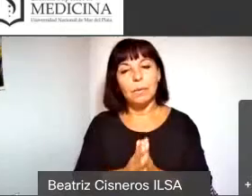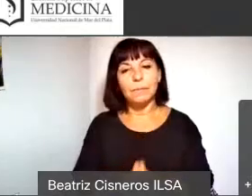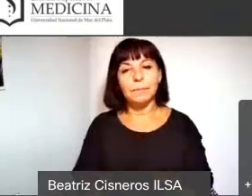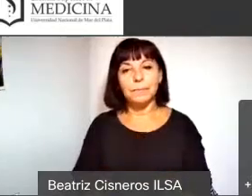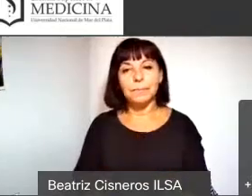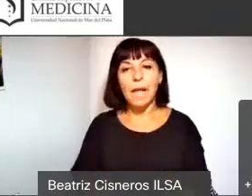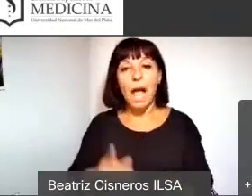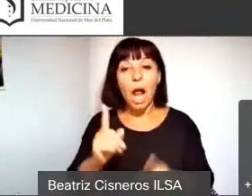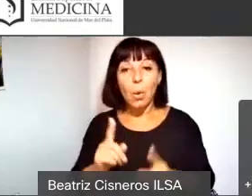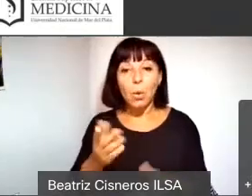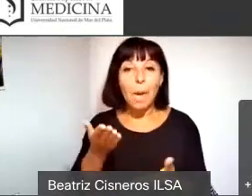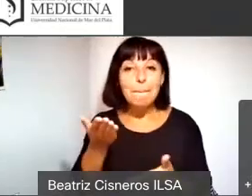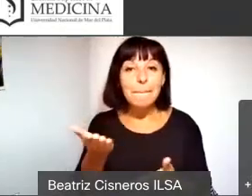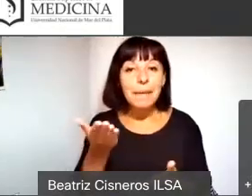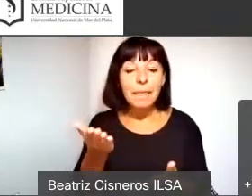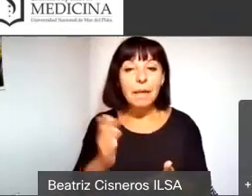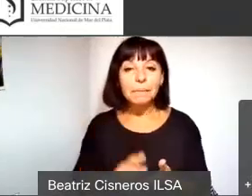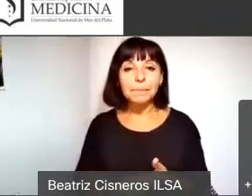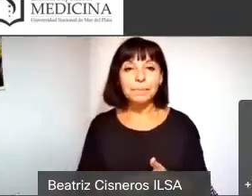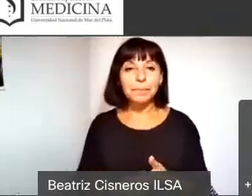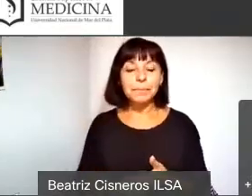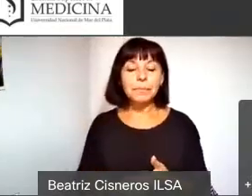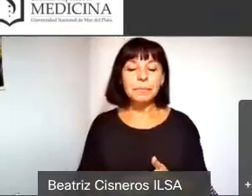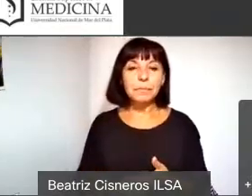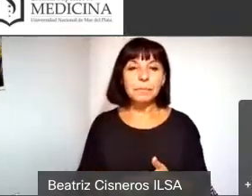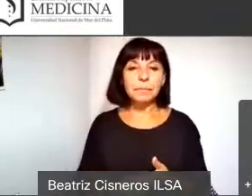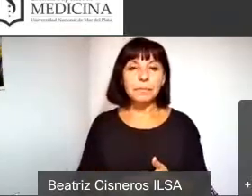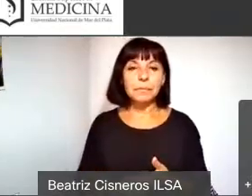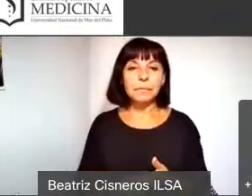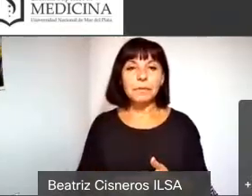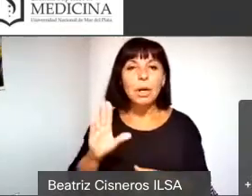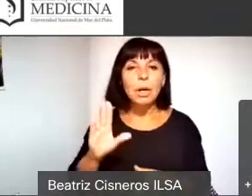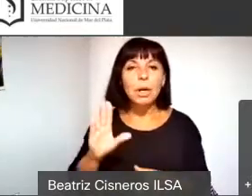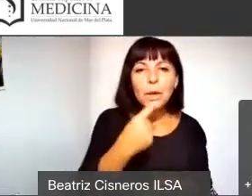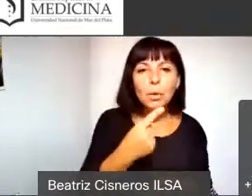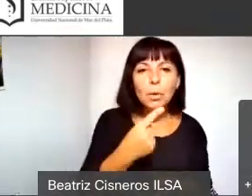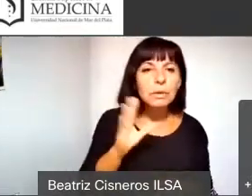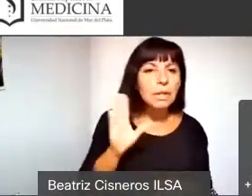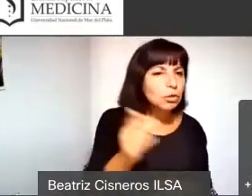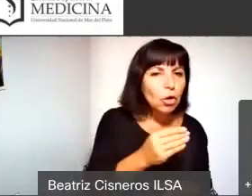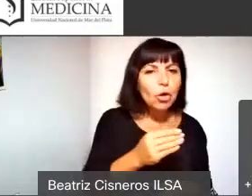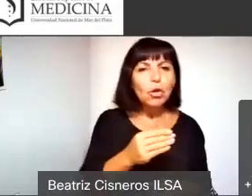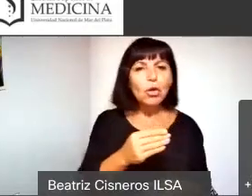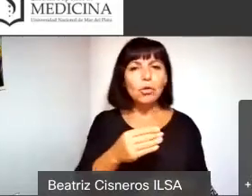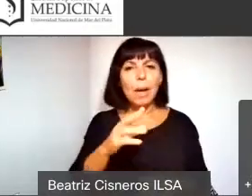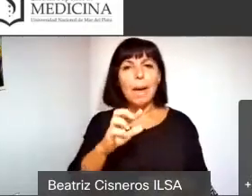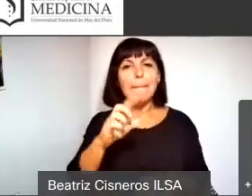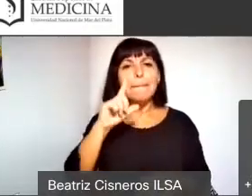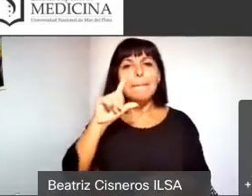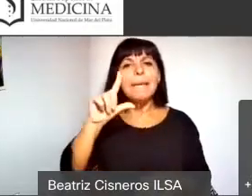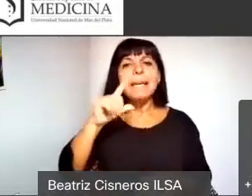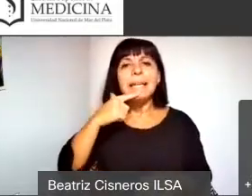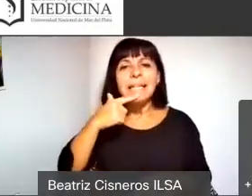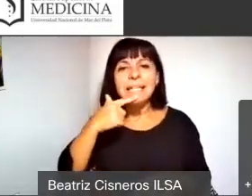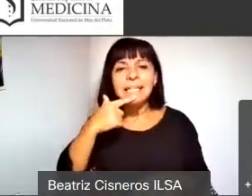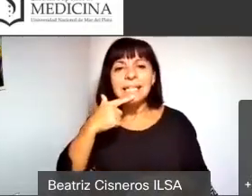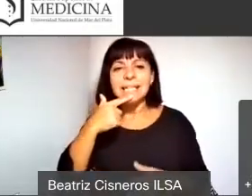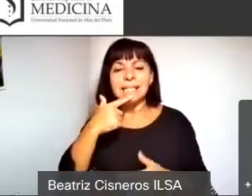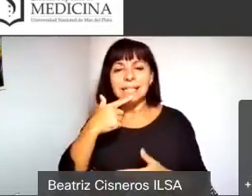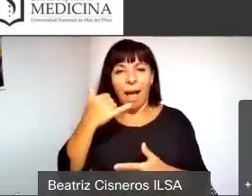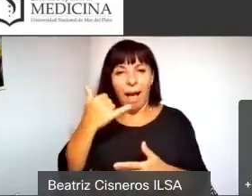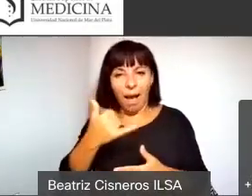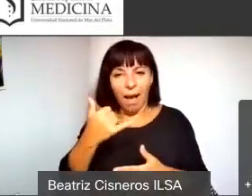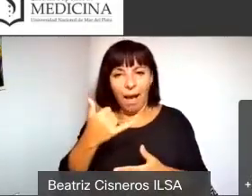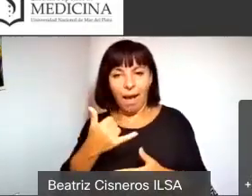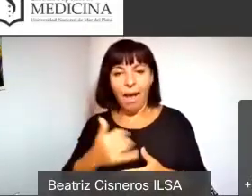Y lo que me preguntan es si todas tienen pilis y fimbrias o pueden no tenerlos, si las fimbrias